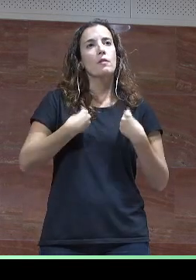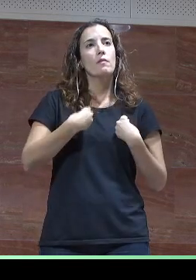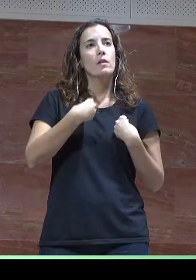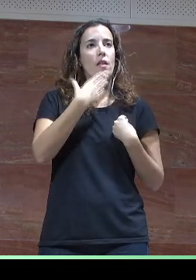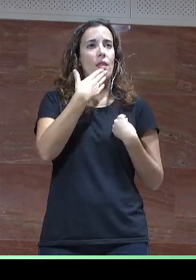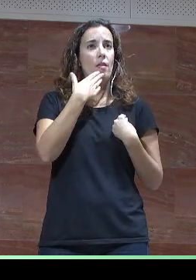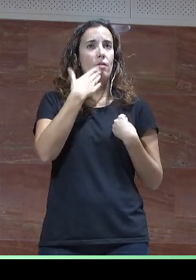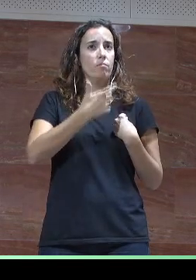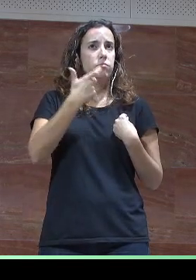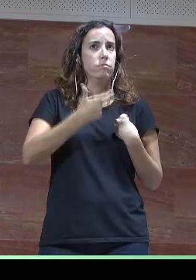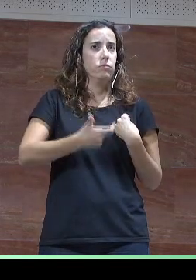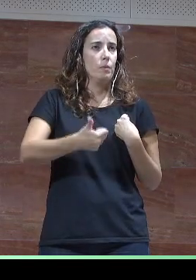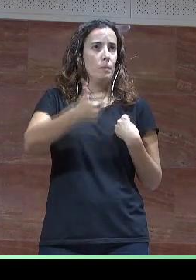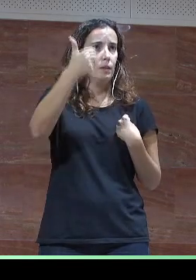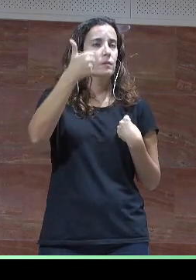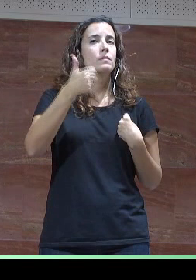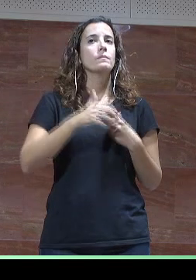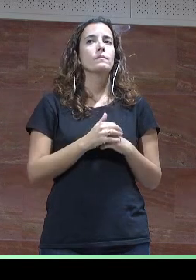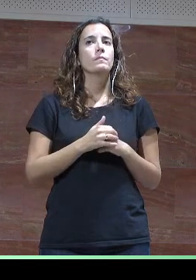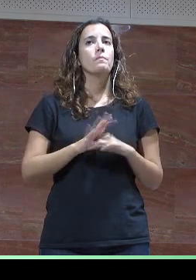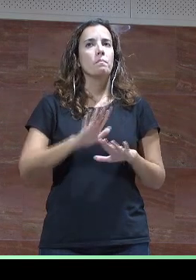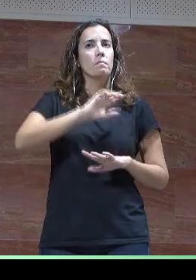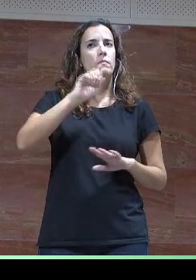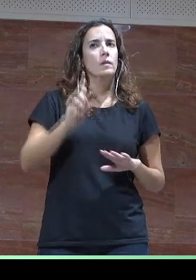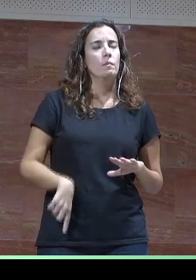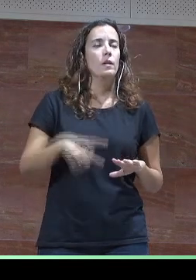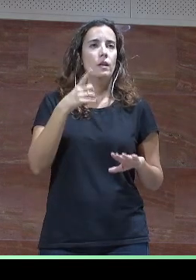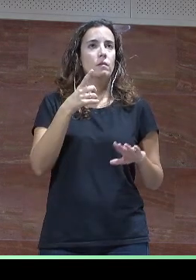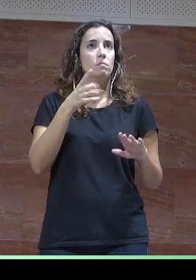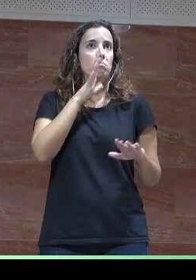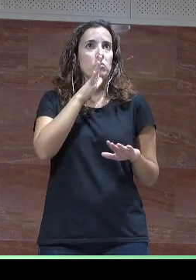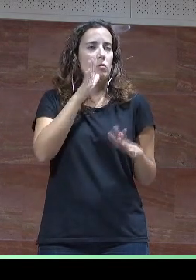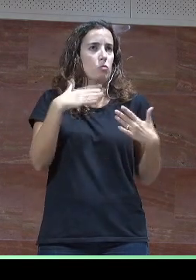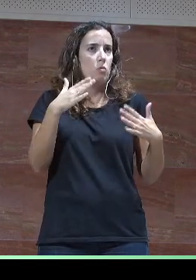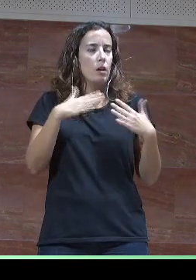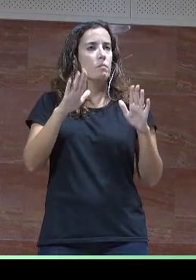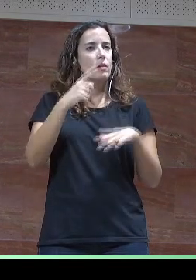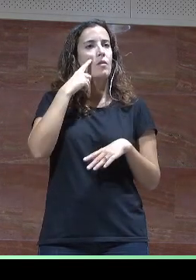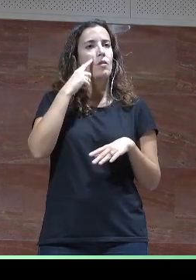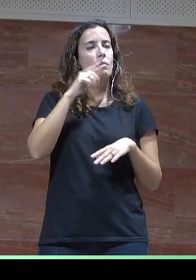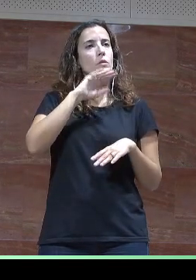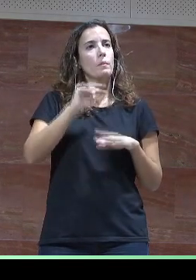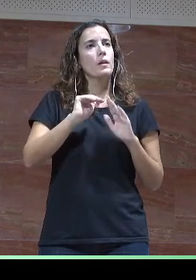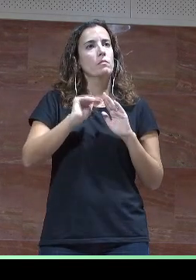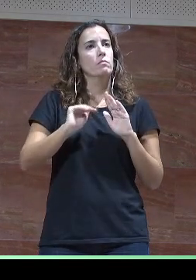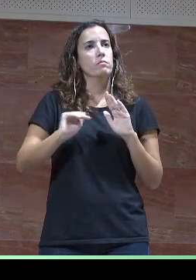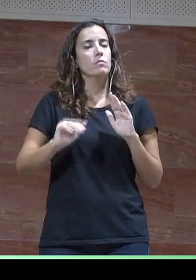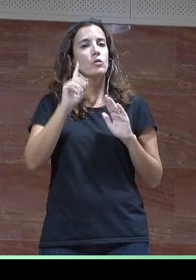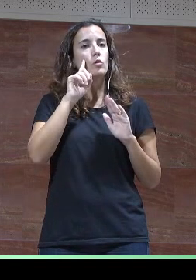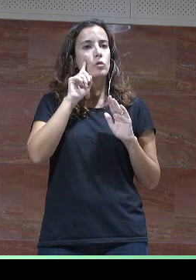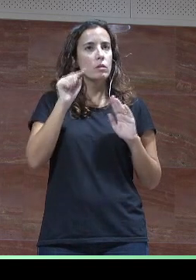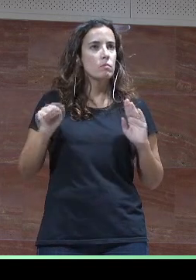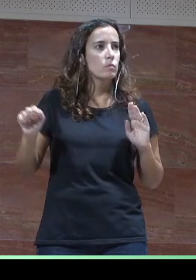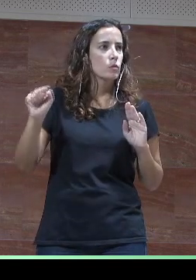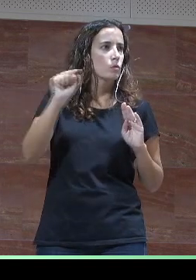con lo cual se alarga por arriba, pero también inexplicablemente hemos visto que se alarga hacia abajo. Yo no sé si os ha pasado a